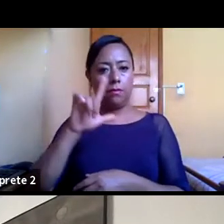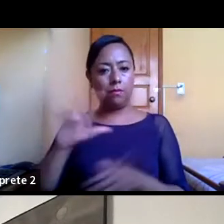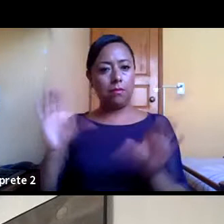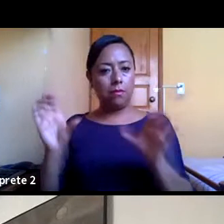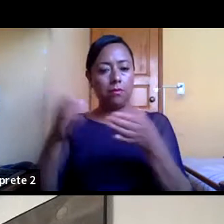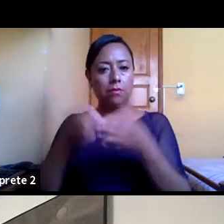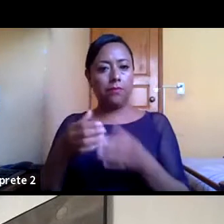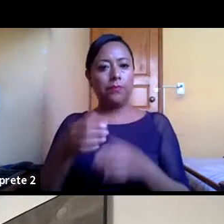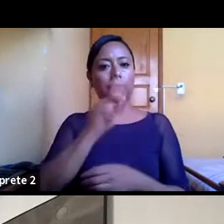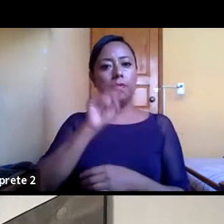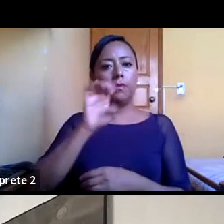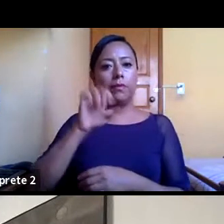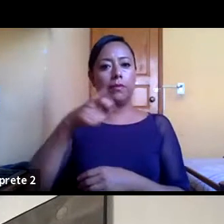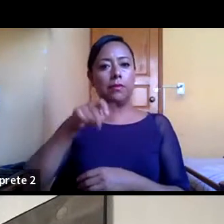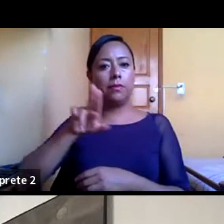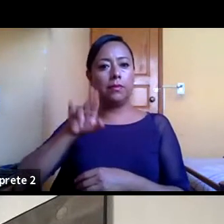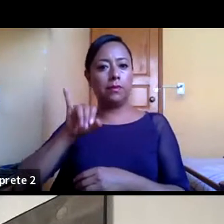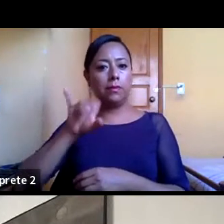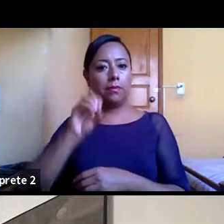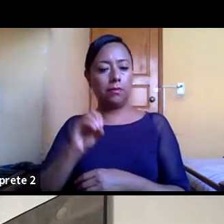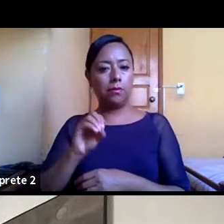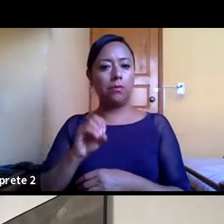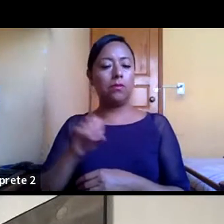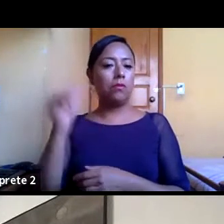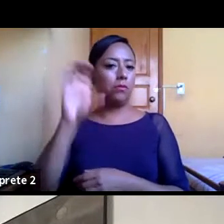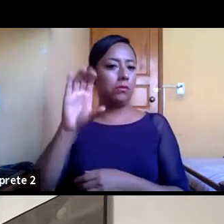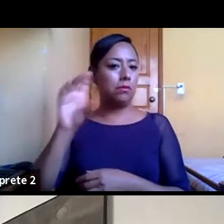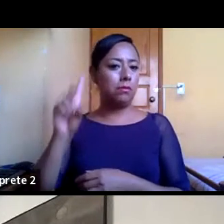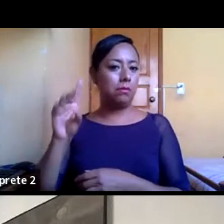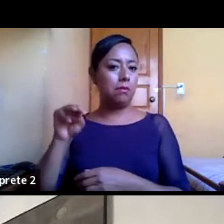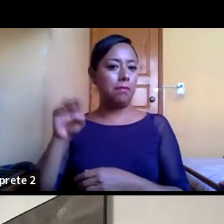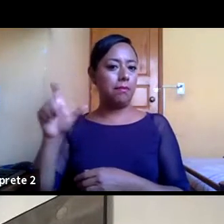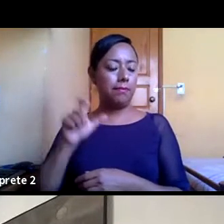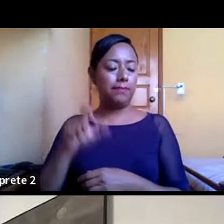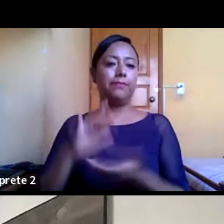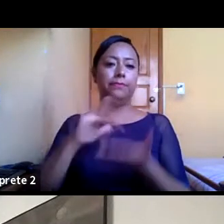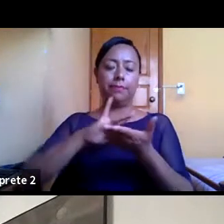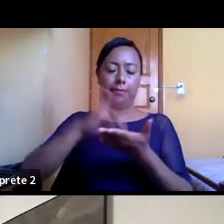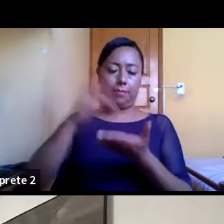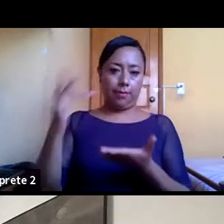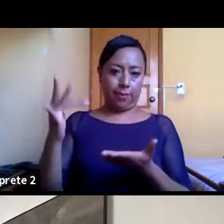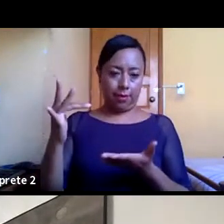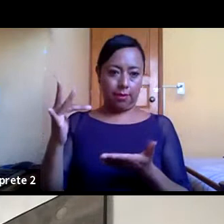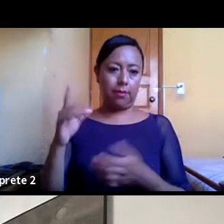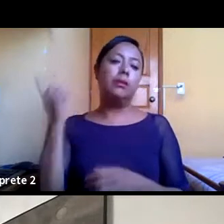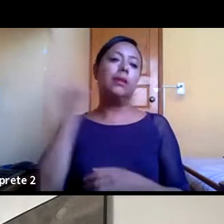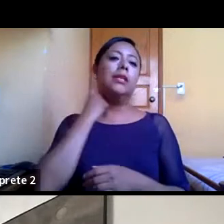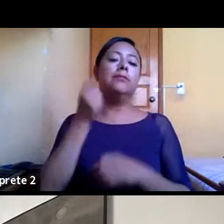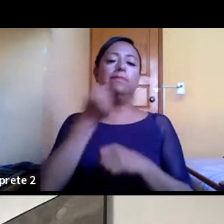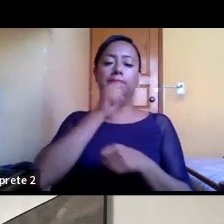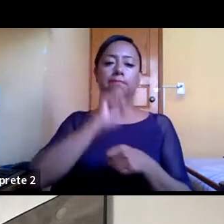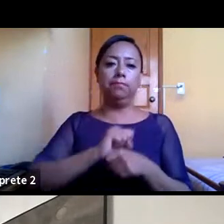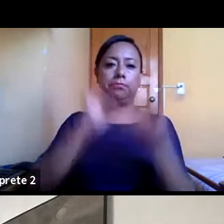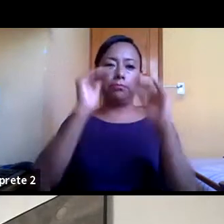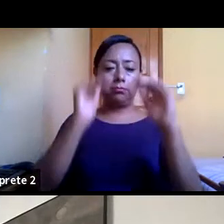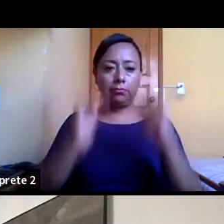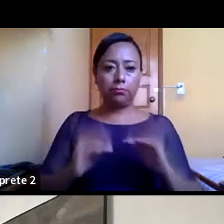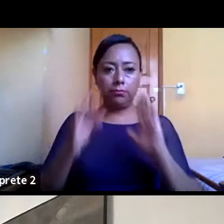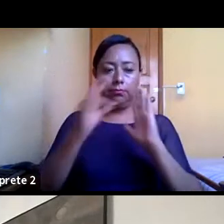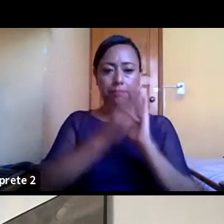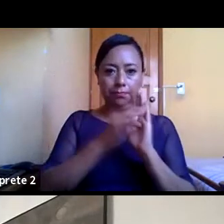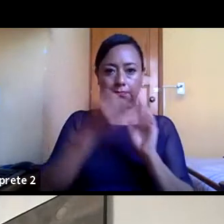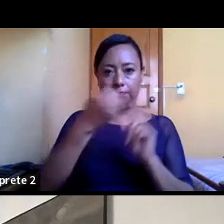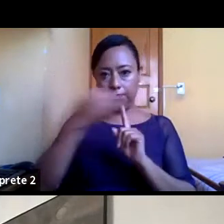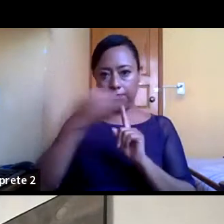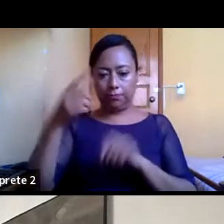Barrio de la Ciudad de México. Cuanto, presidente. Gracias, diputado secretario. El siguiente punto del orden del día sería